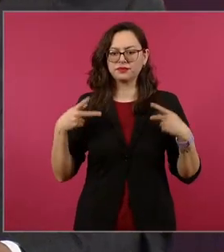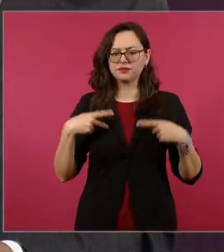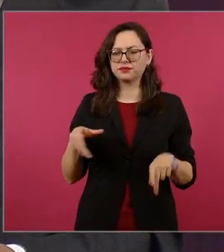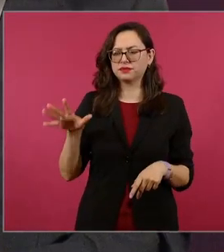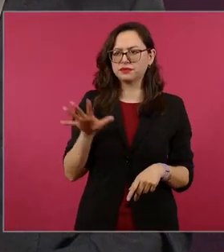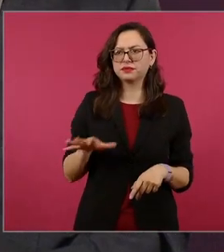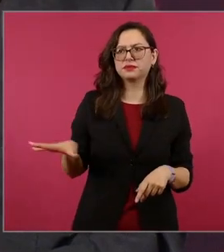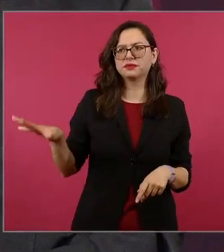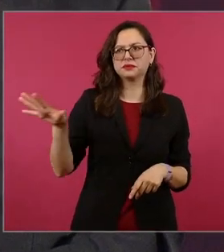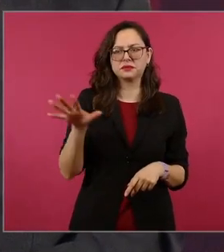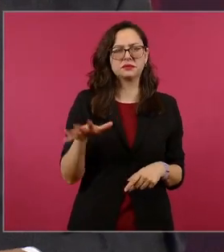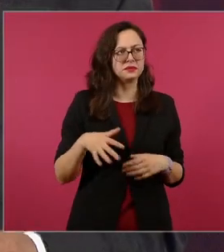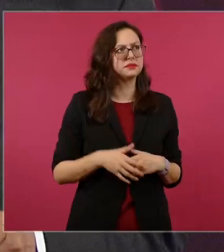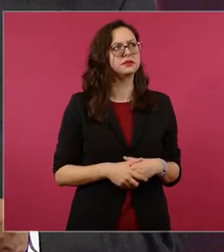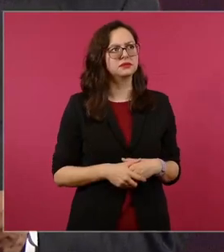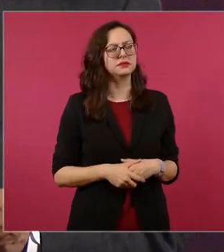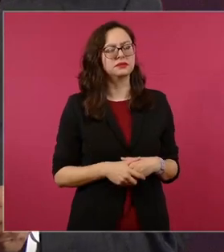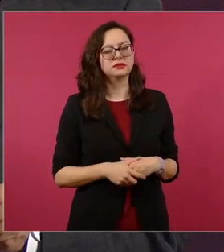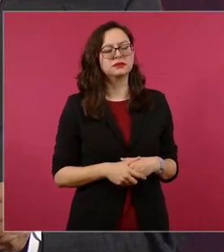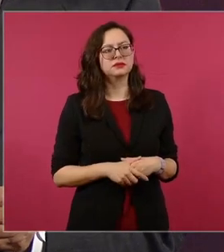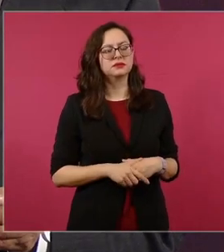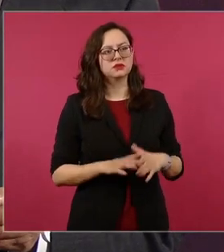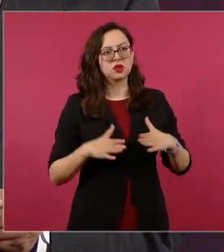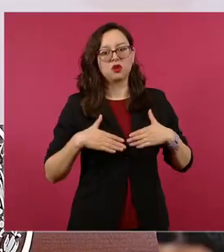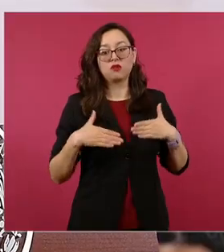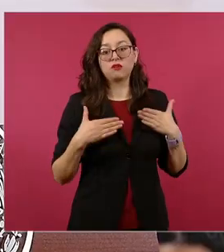mejor dicho, hasta que